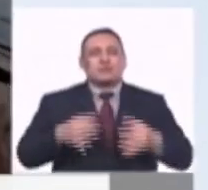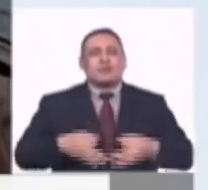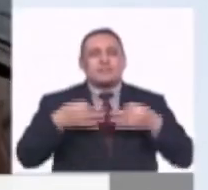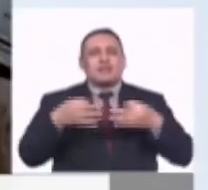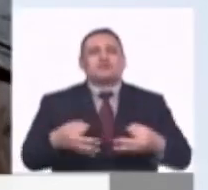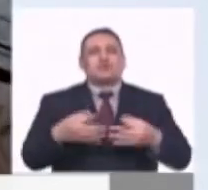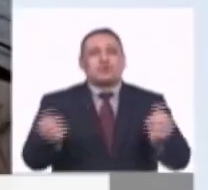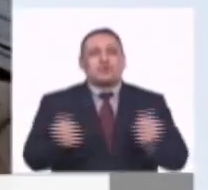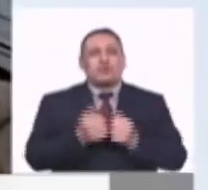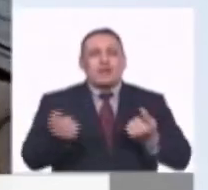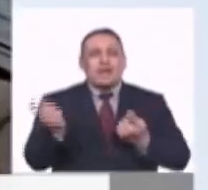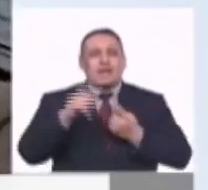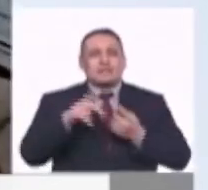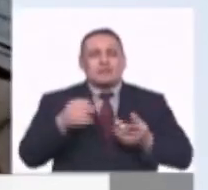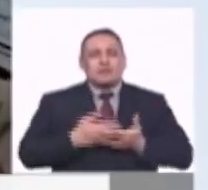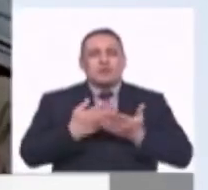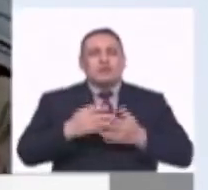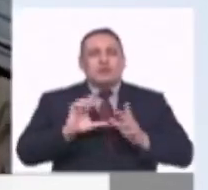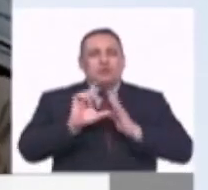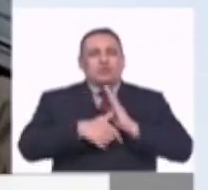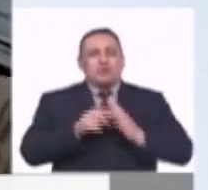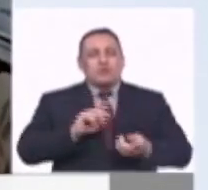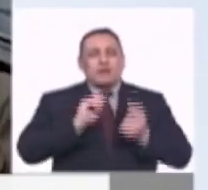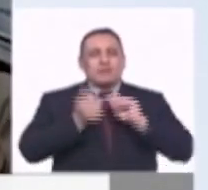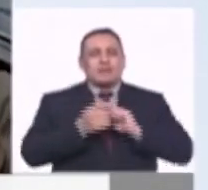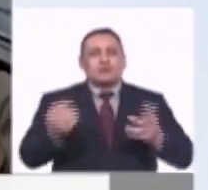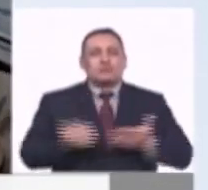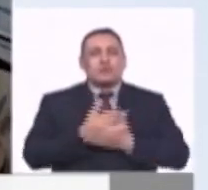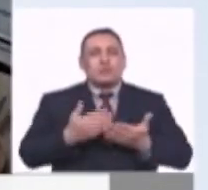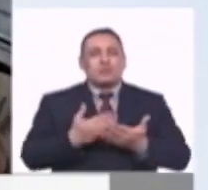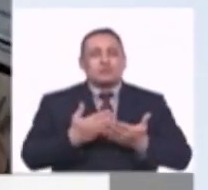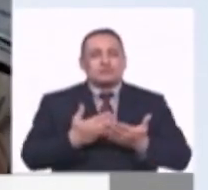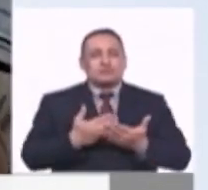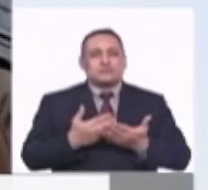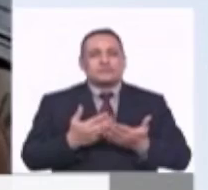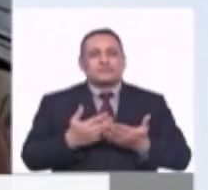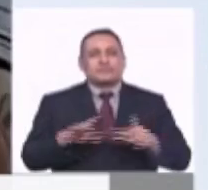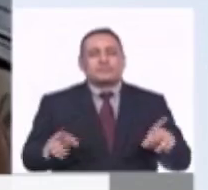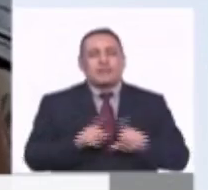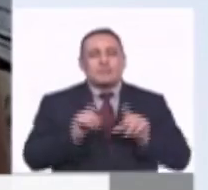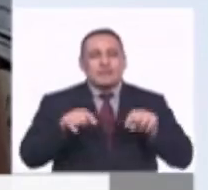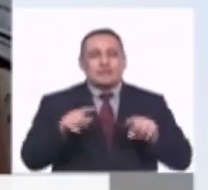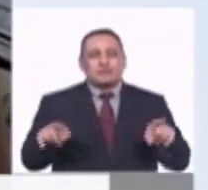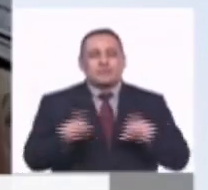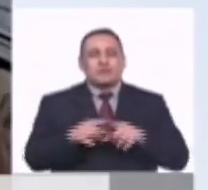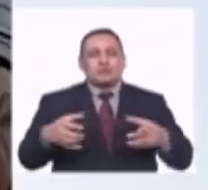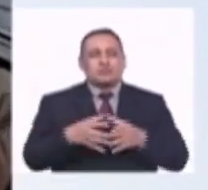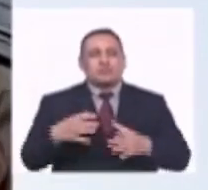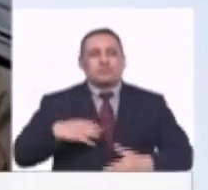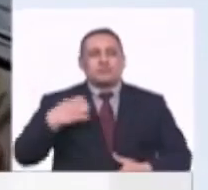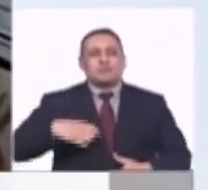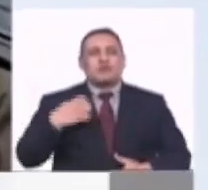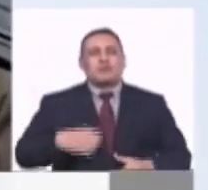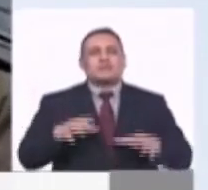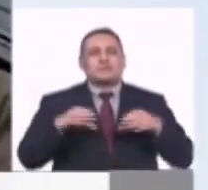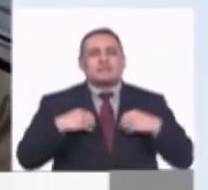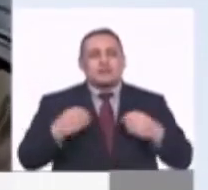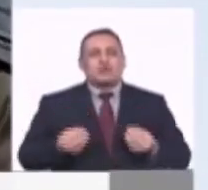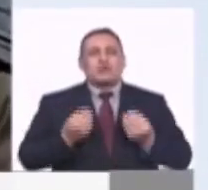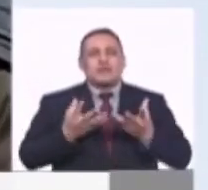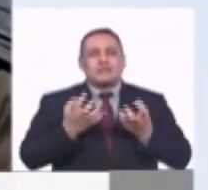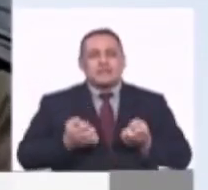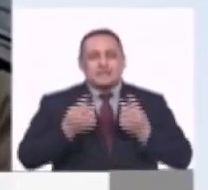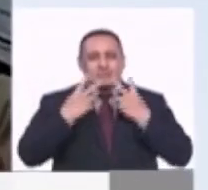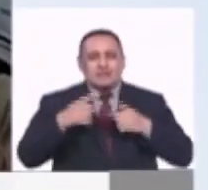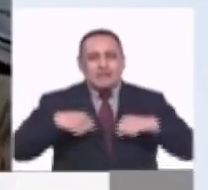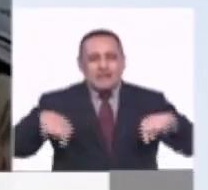ampliación a fin de poder luego renovar nuevas unidades y eso la municipalidad no está aceptando. Lo que quieren